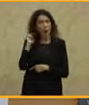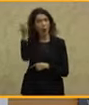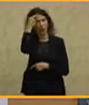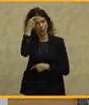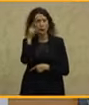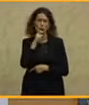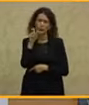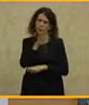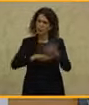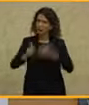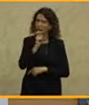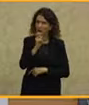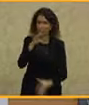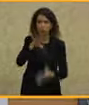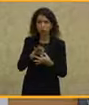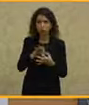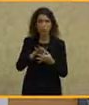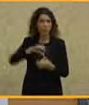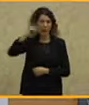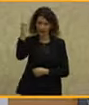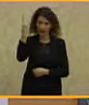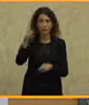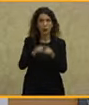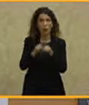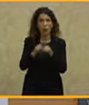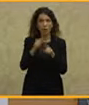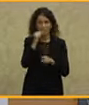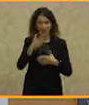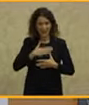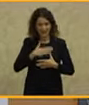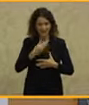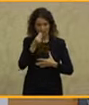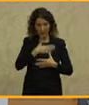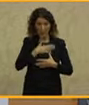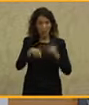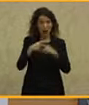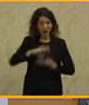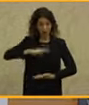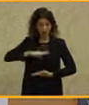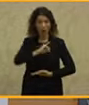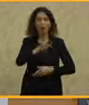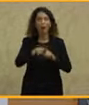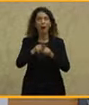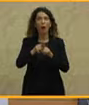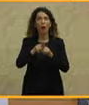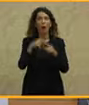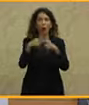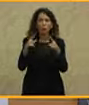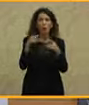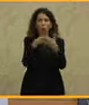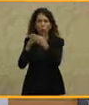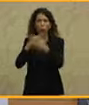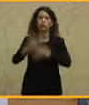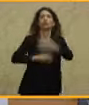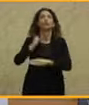concepto muy complejo que se relaciona sobre todo con un estado de bienestar y con nuestra capacidad para superar las adversidades de la